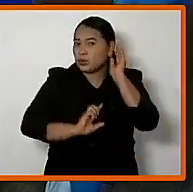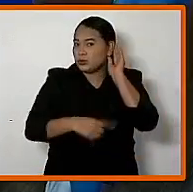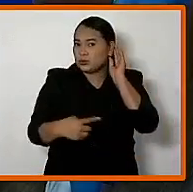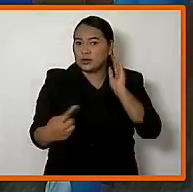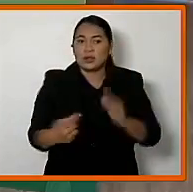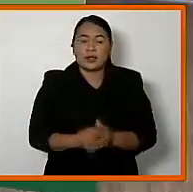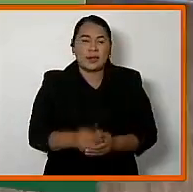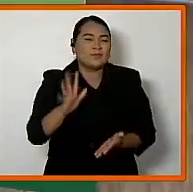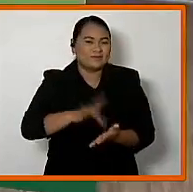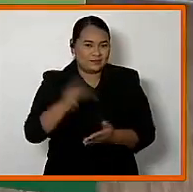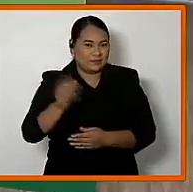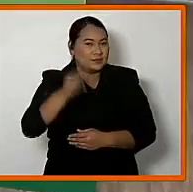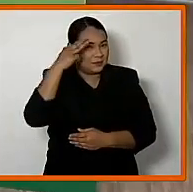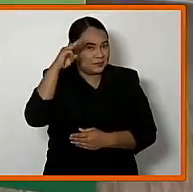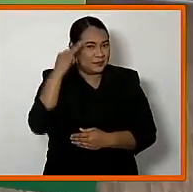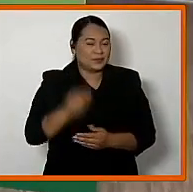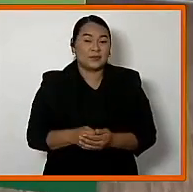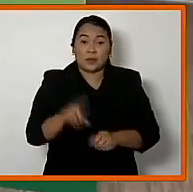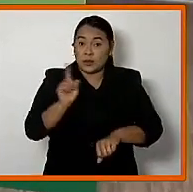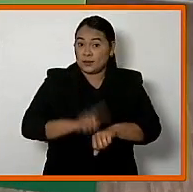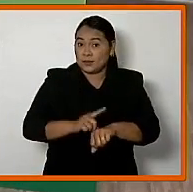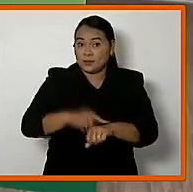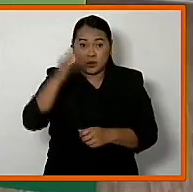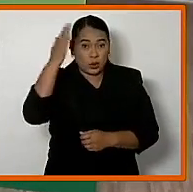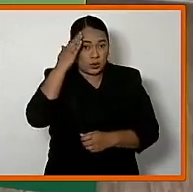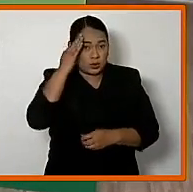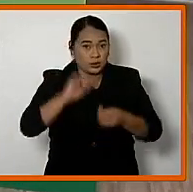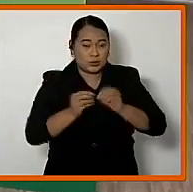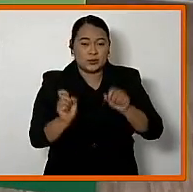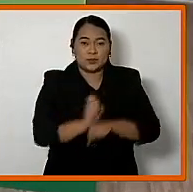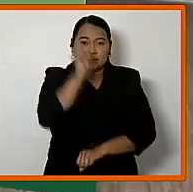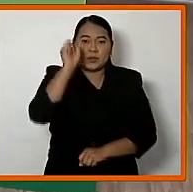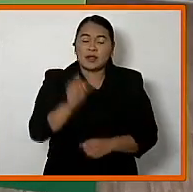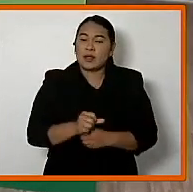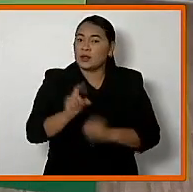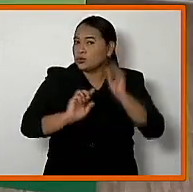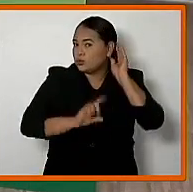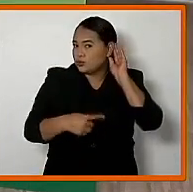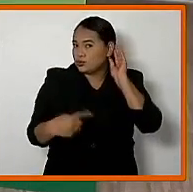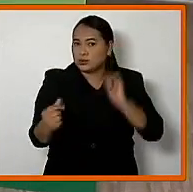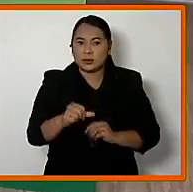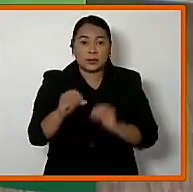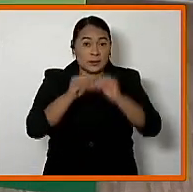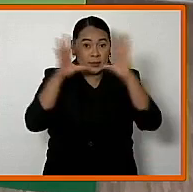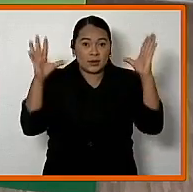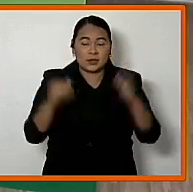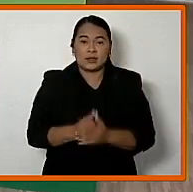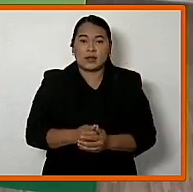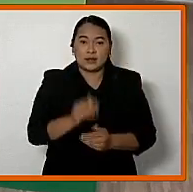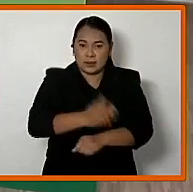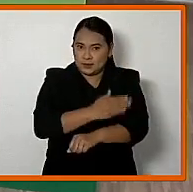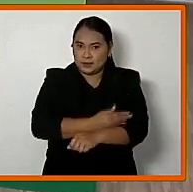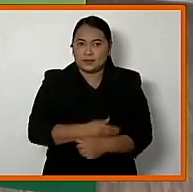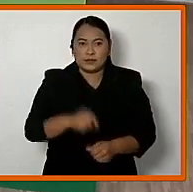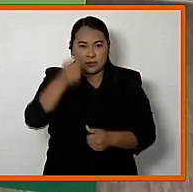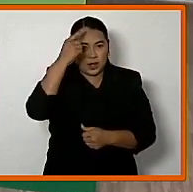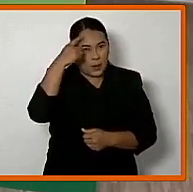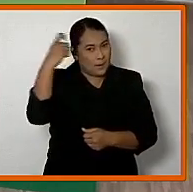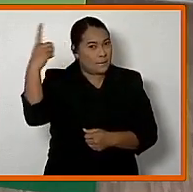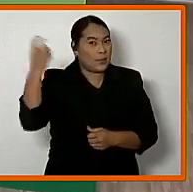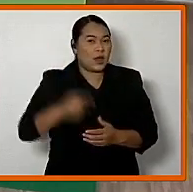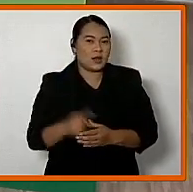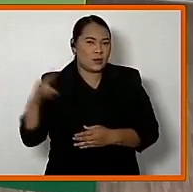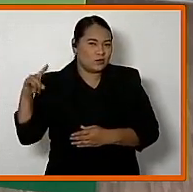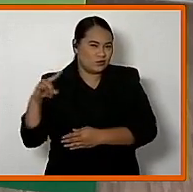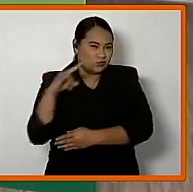gracias Natalia. Es momento de conocer el número afortunado para Diaria en esta mañana. Pero antes, querido jugador, ¿te imaginas tener tus vacaciones soñadas?